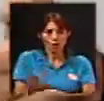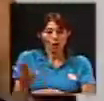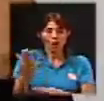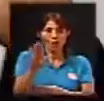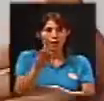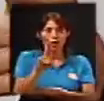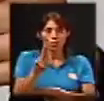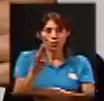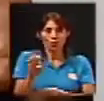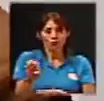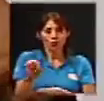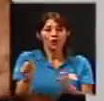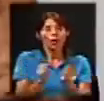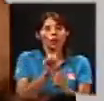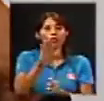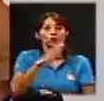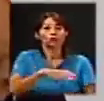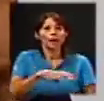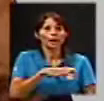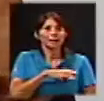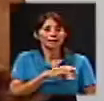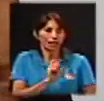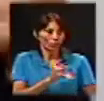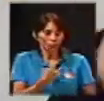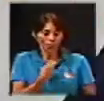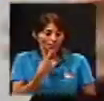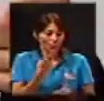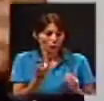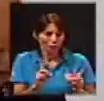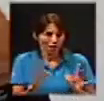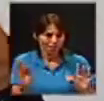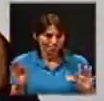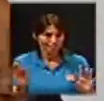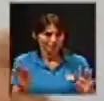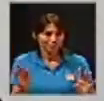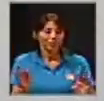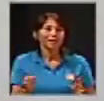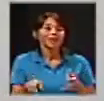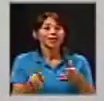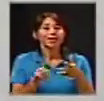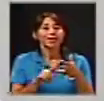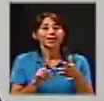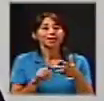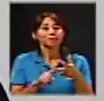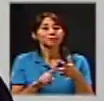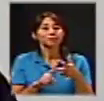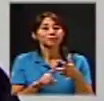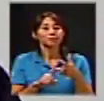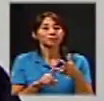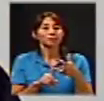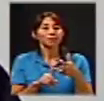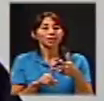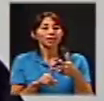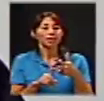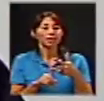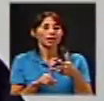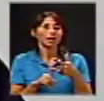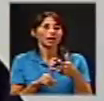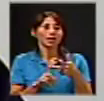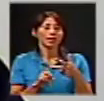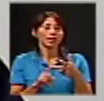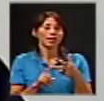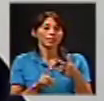con sus características, y no voy a decir cuáles son, porque si no, entonces. Y tenemos también un poco